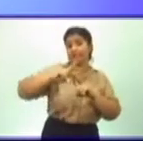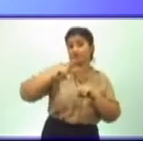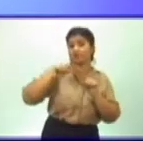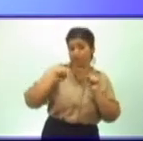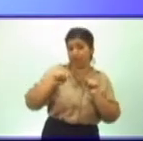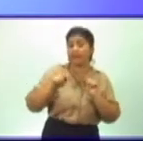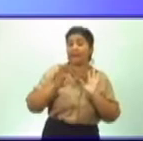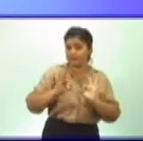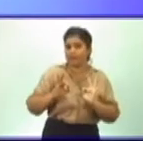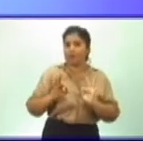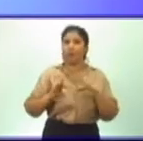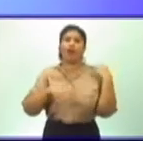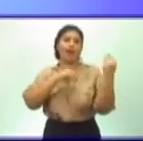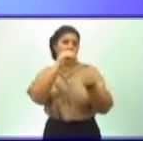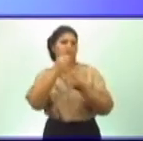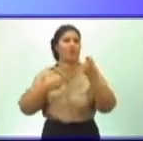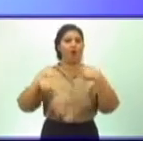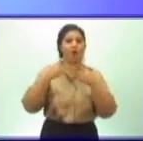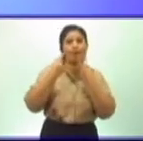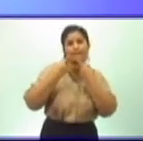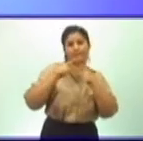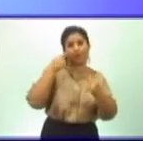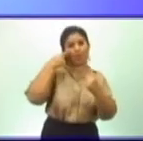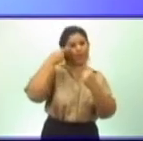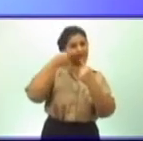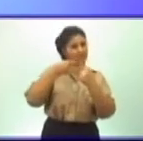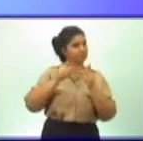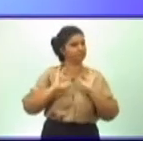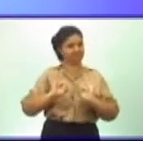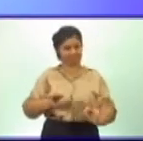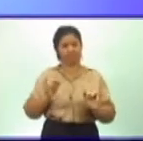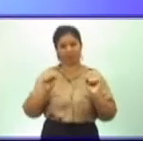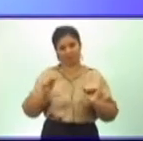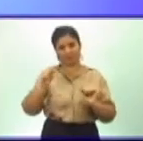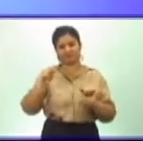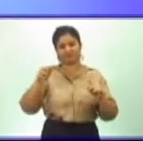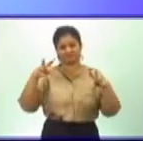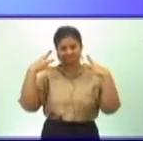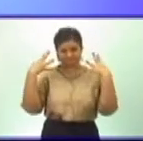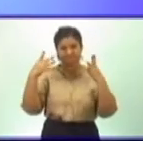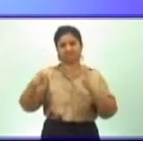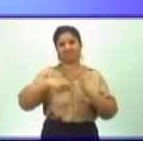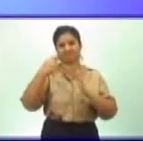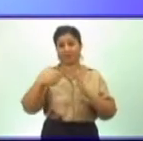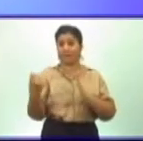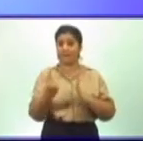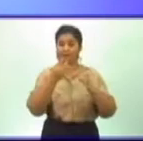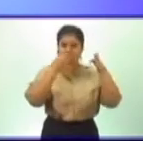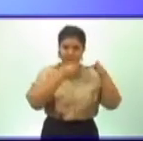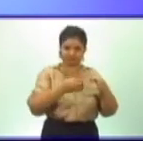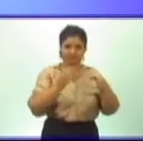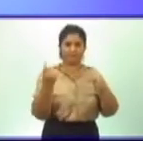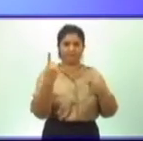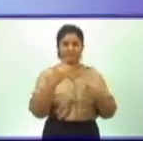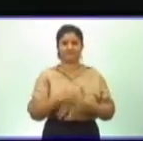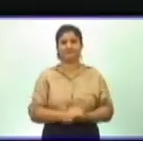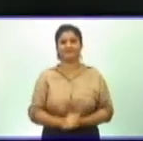original, pero sí la idea es la misma. Por tanto, los dejo con la primera escena del acto